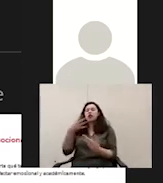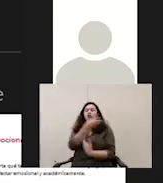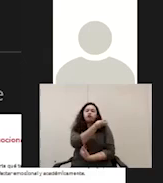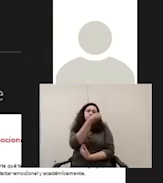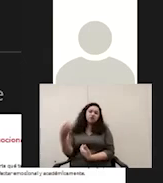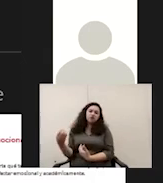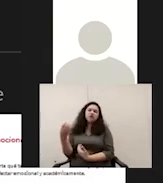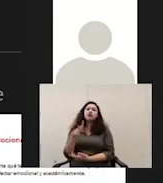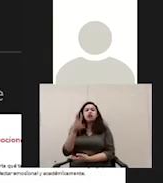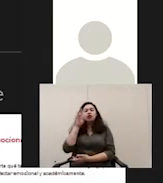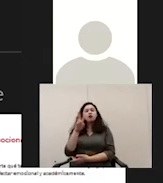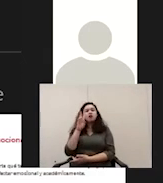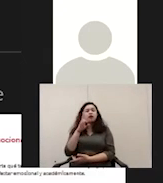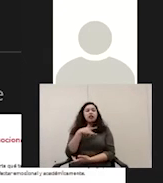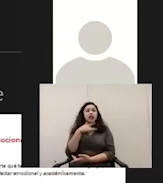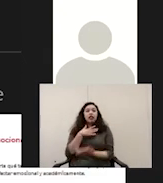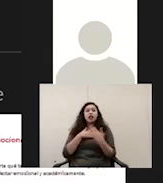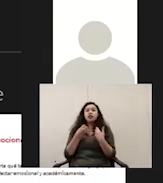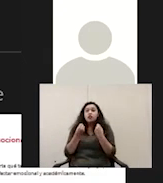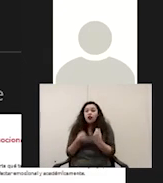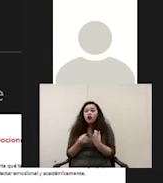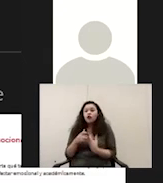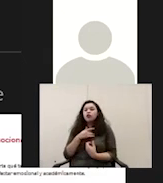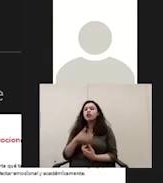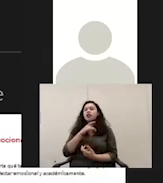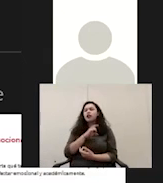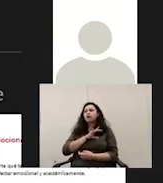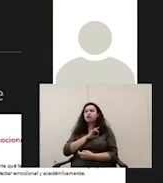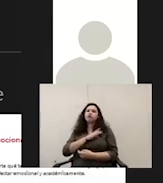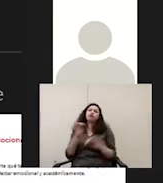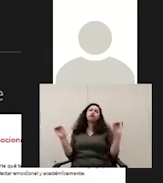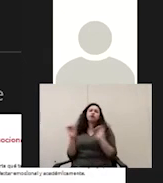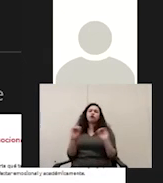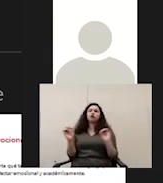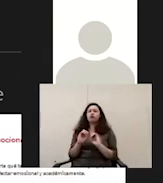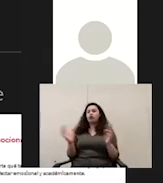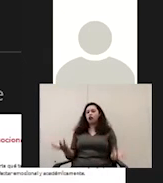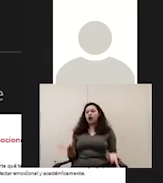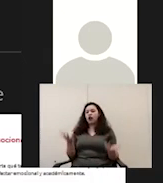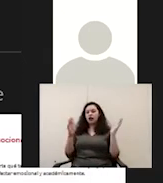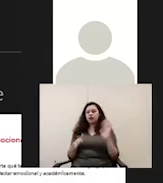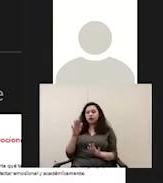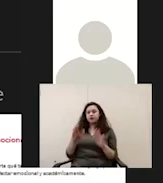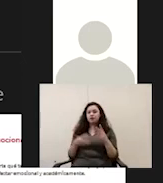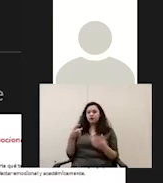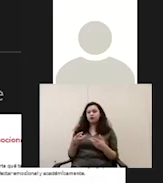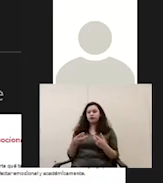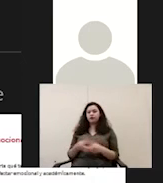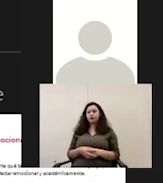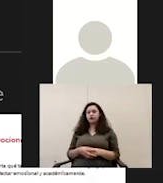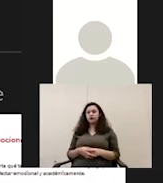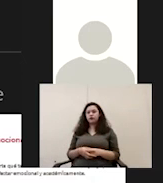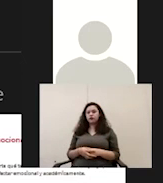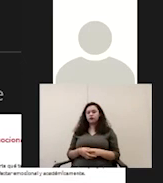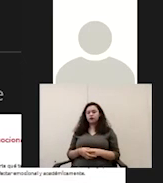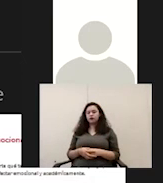ellos vean, que se sientan seguros y que no tengan miedo, porque muchas veces esa parte es muy la que los lleva a